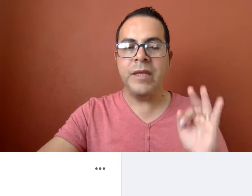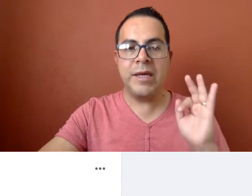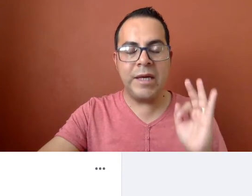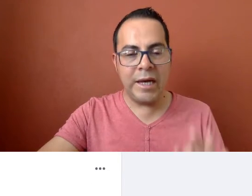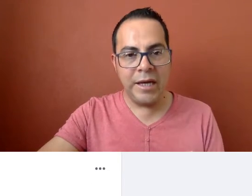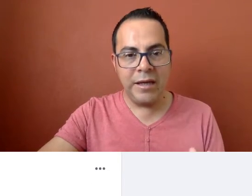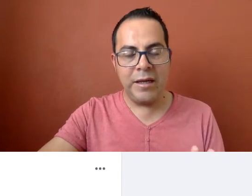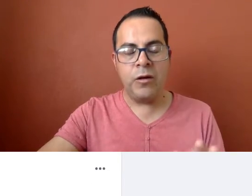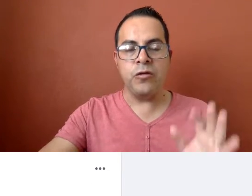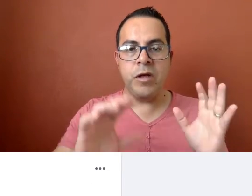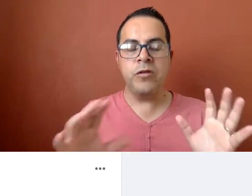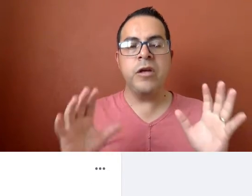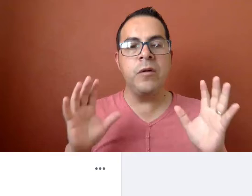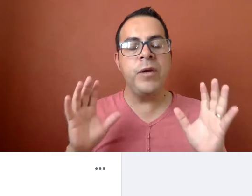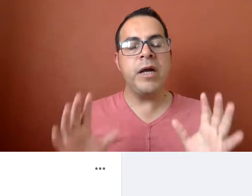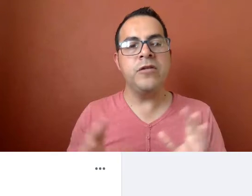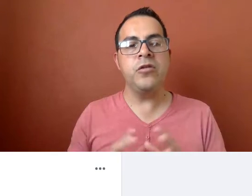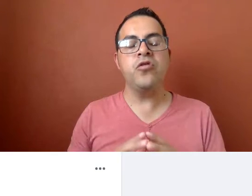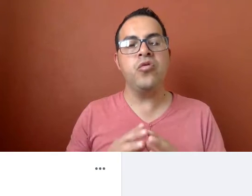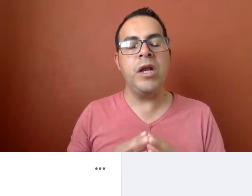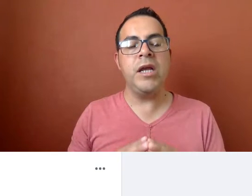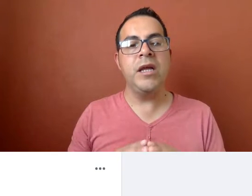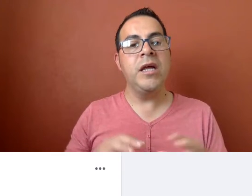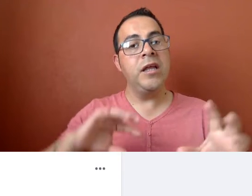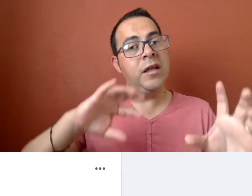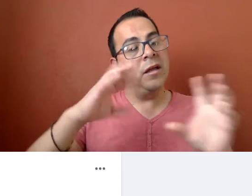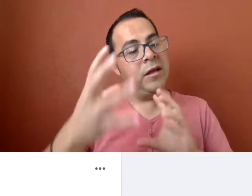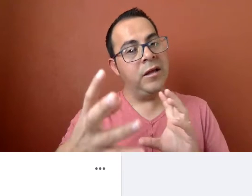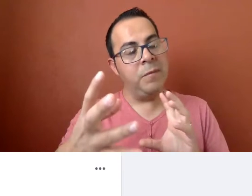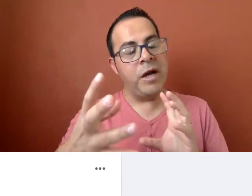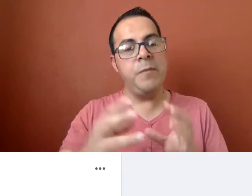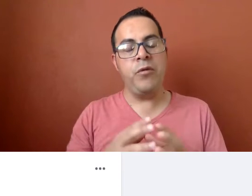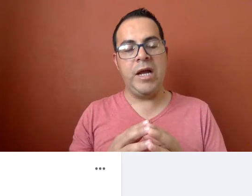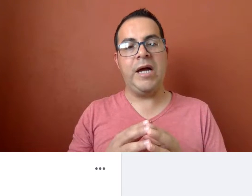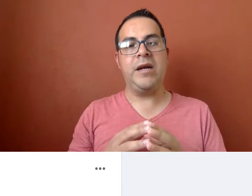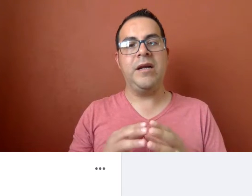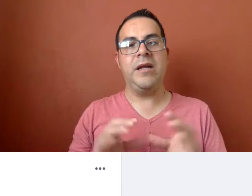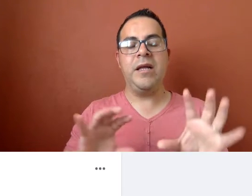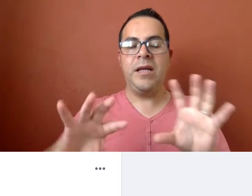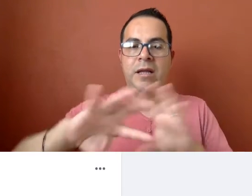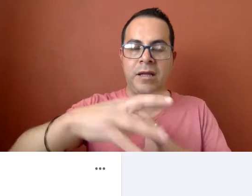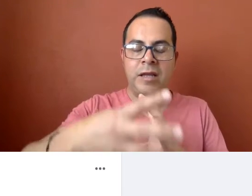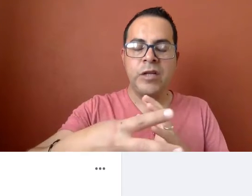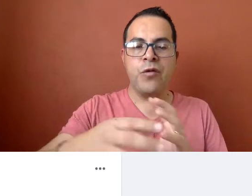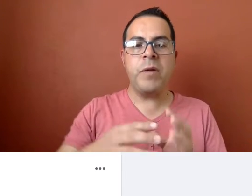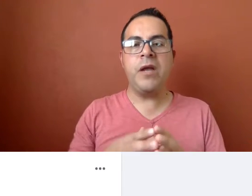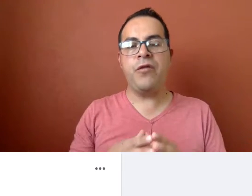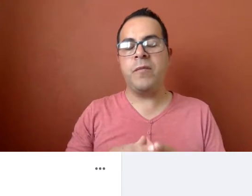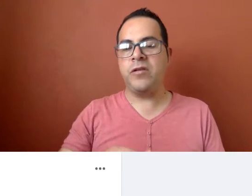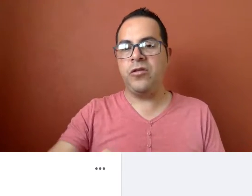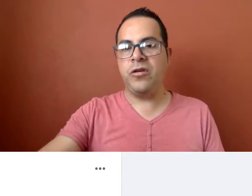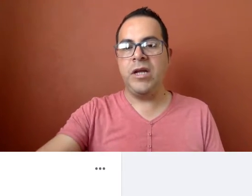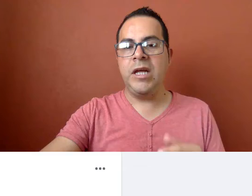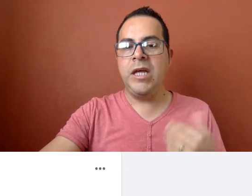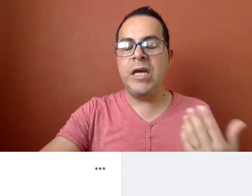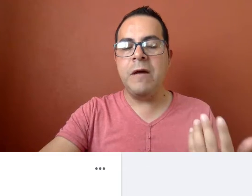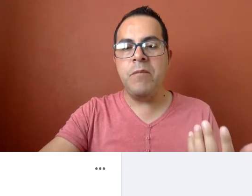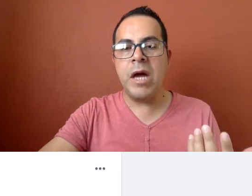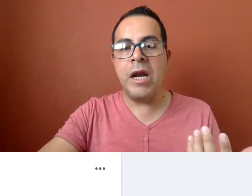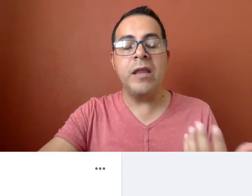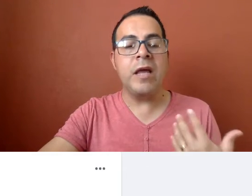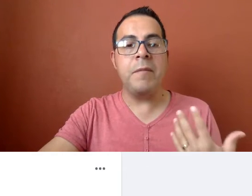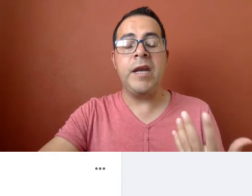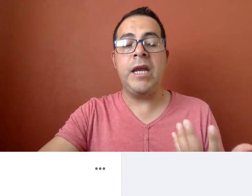claro que los medios de comunicación suelen manipular, transformar la información